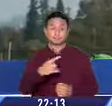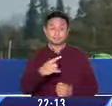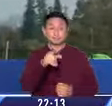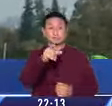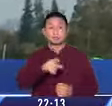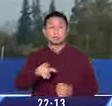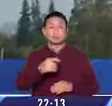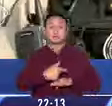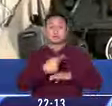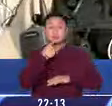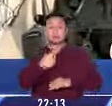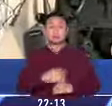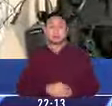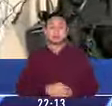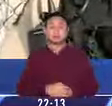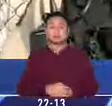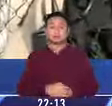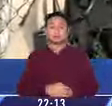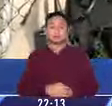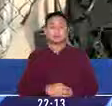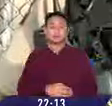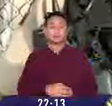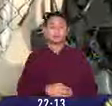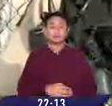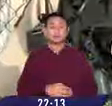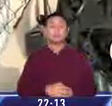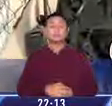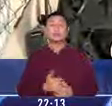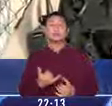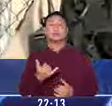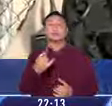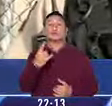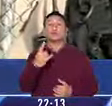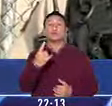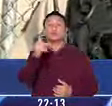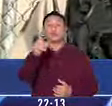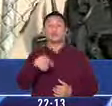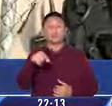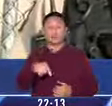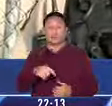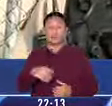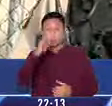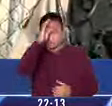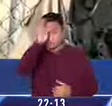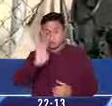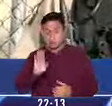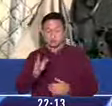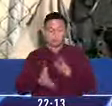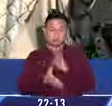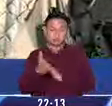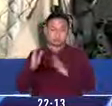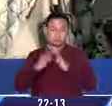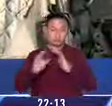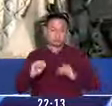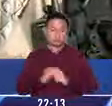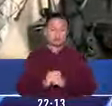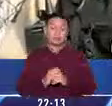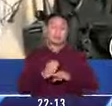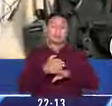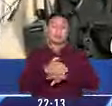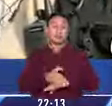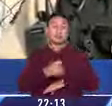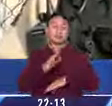las autoridades. Al momento ya una de ellas está siendo ya dada de alta. Si posterior, indica que